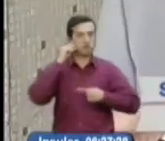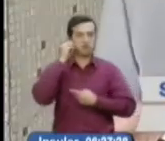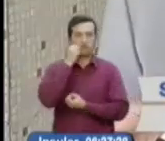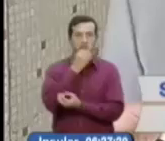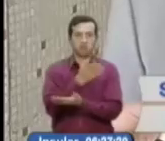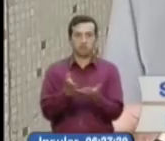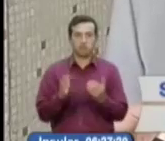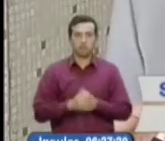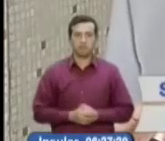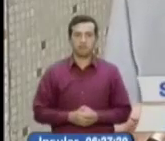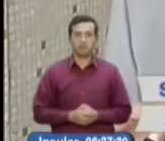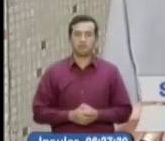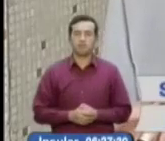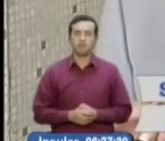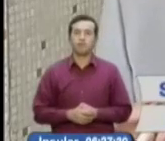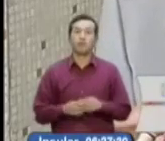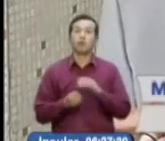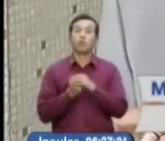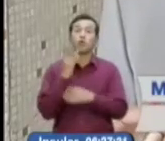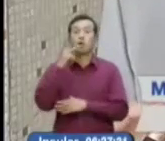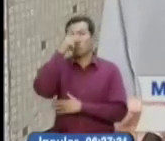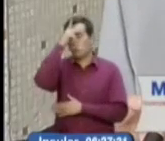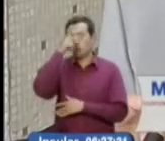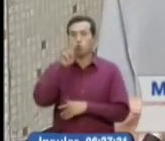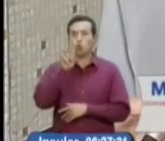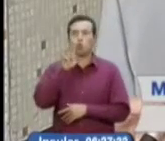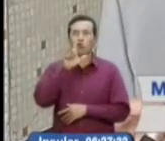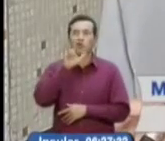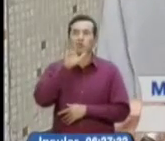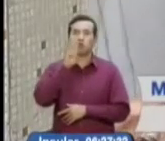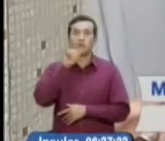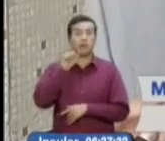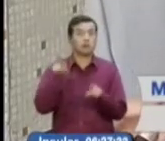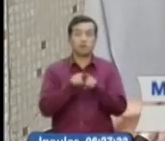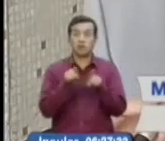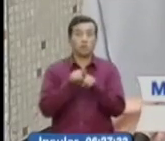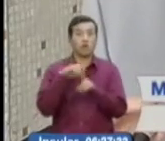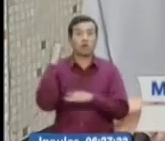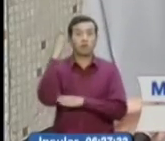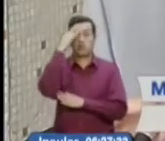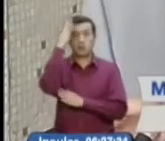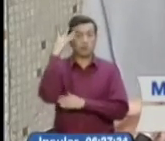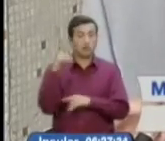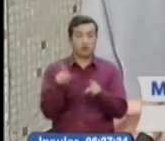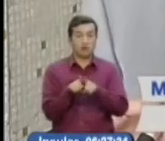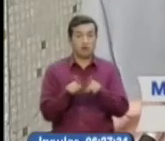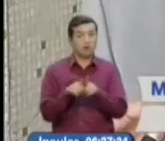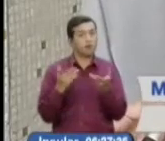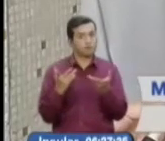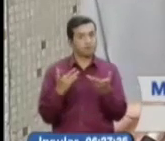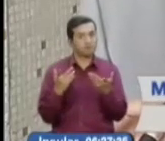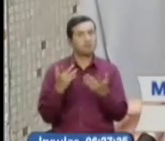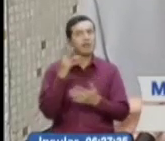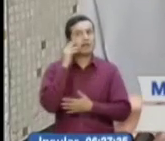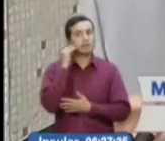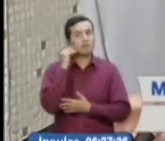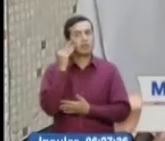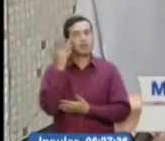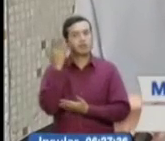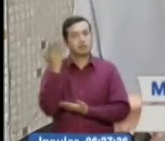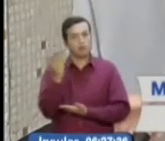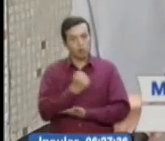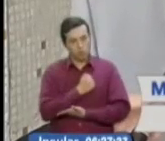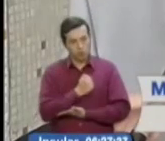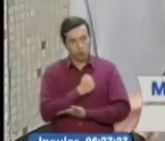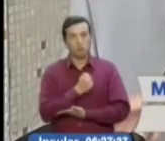materia. Justamente también el volcán en Perú, el Huinas, también está en estado amarillo. Entonces, en ese sentido, estamos tratando un poco las experiencias que